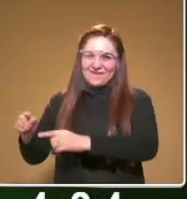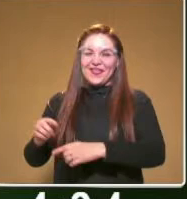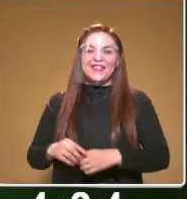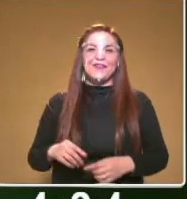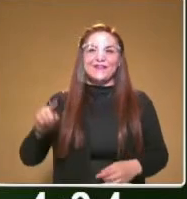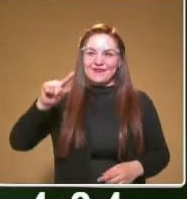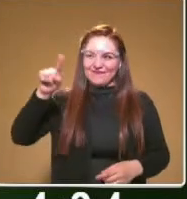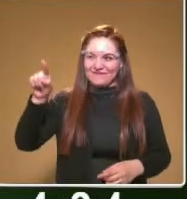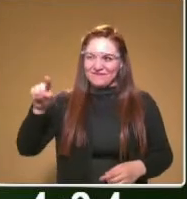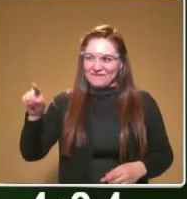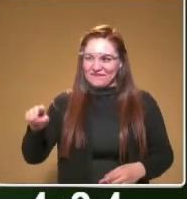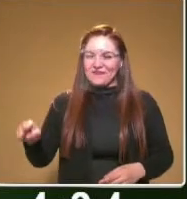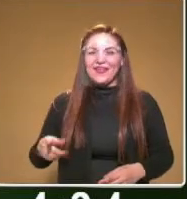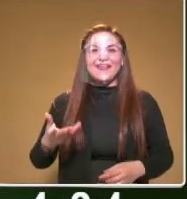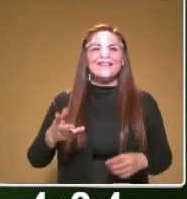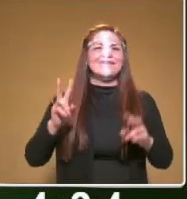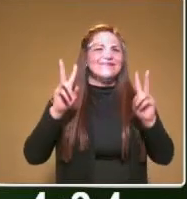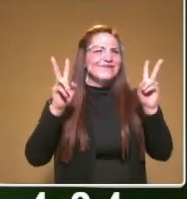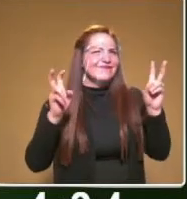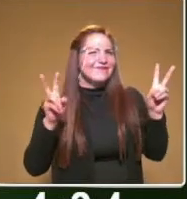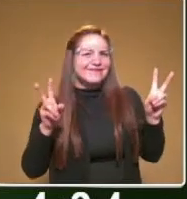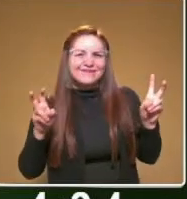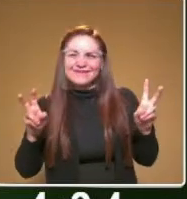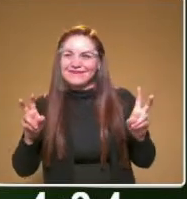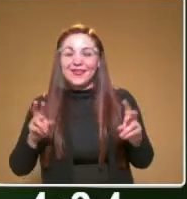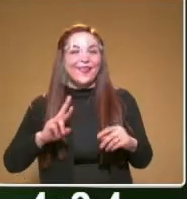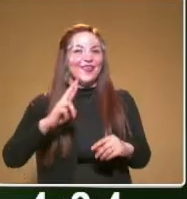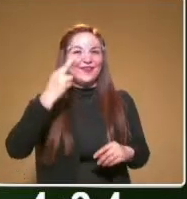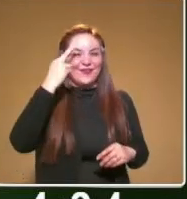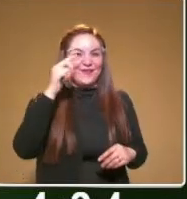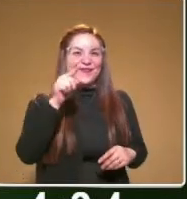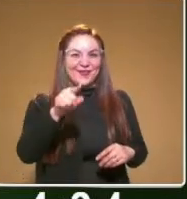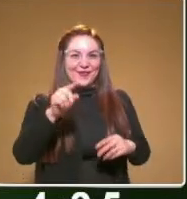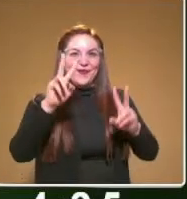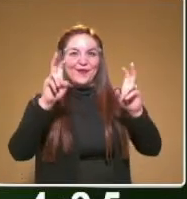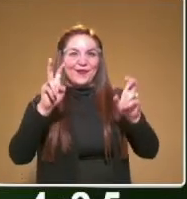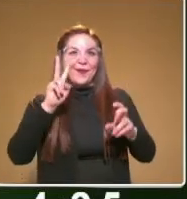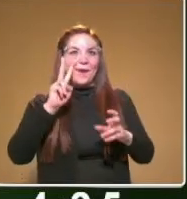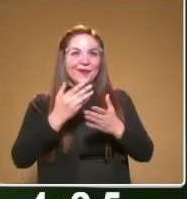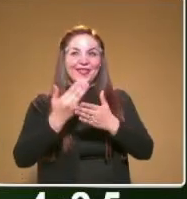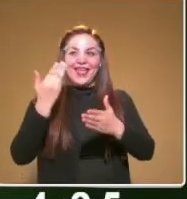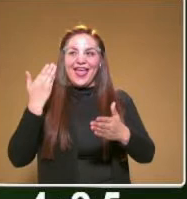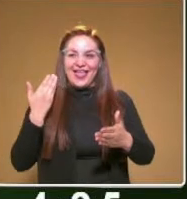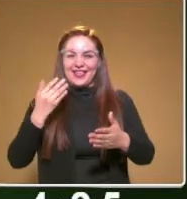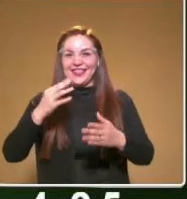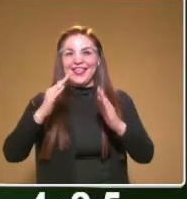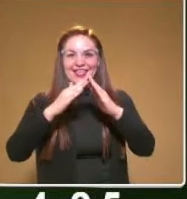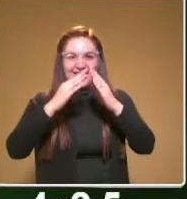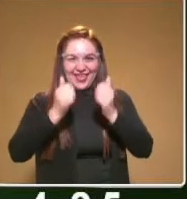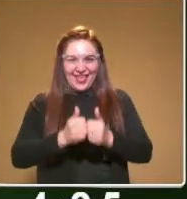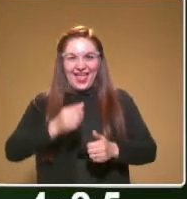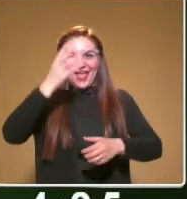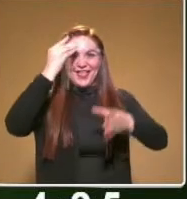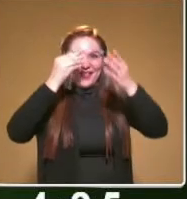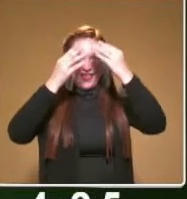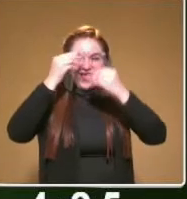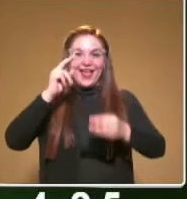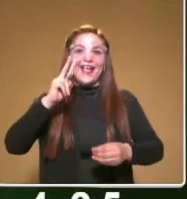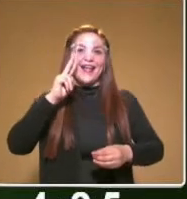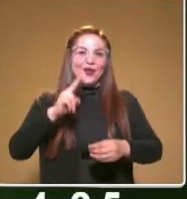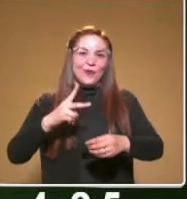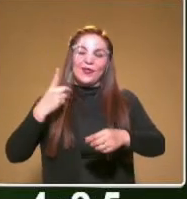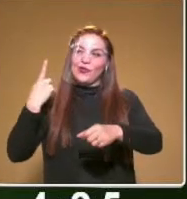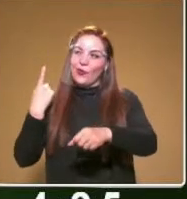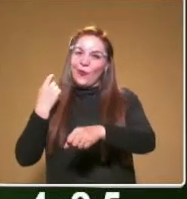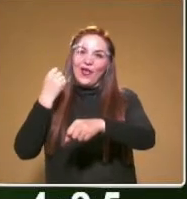te preocupes, porque recuerda que este tema tú lo viste en Aprende en Casa y exactamente lo viste toda la semana. Yo